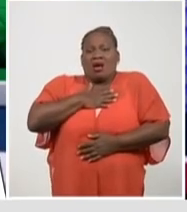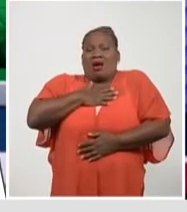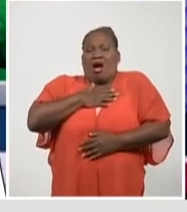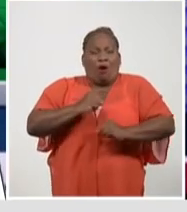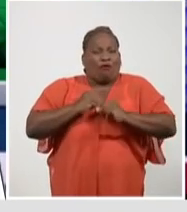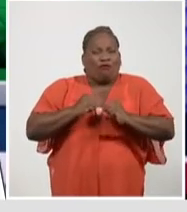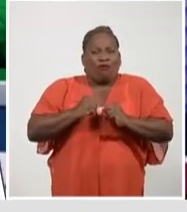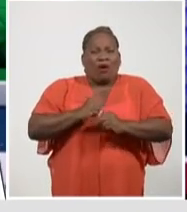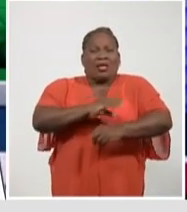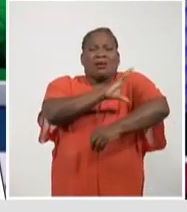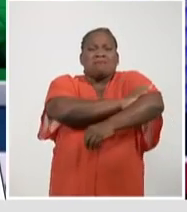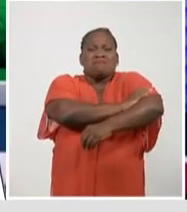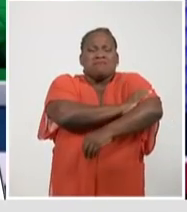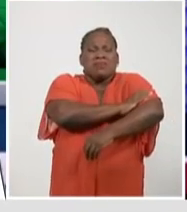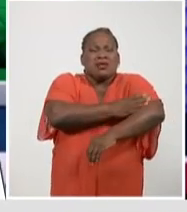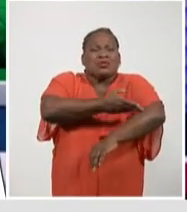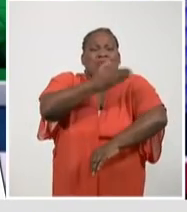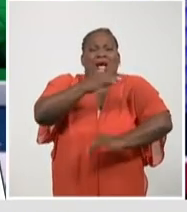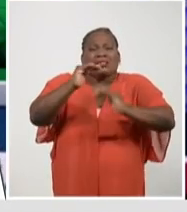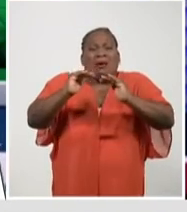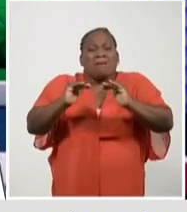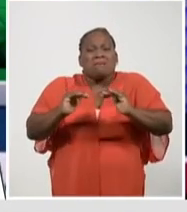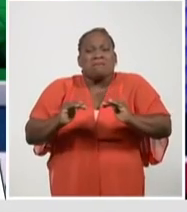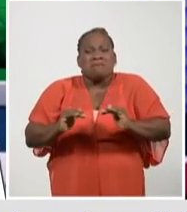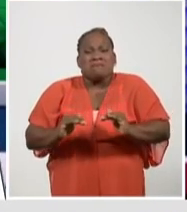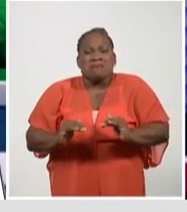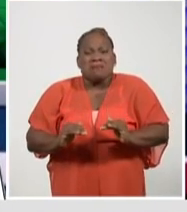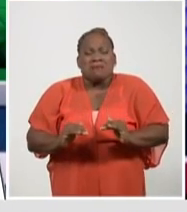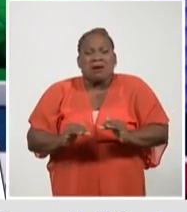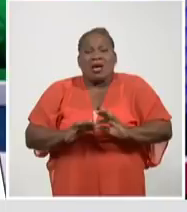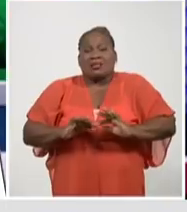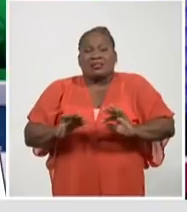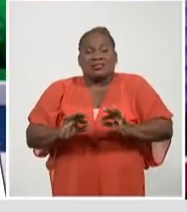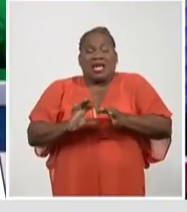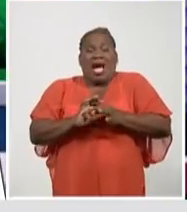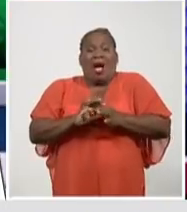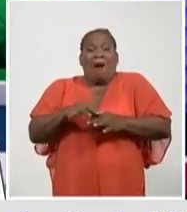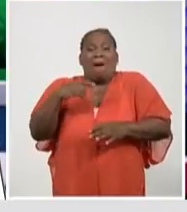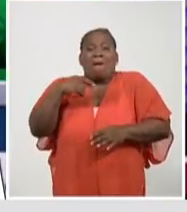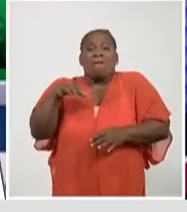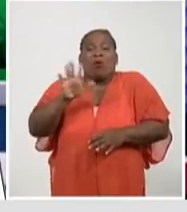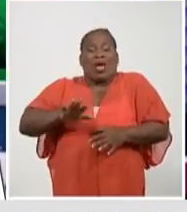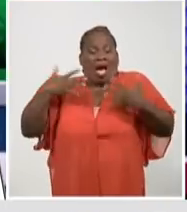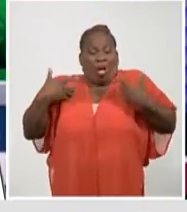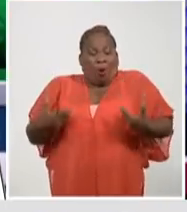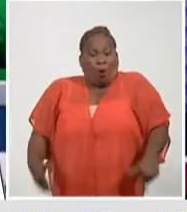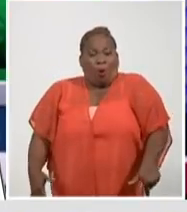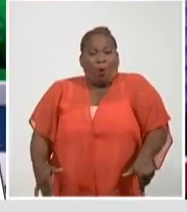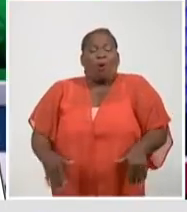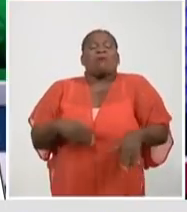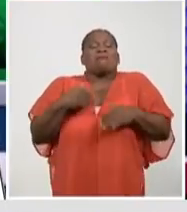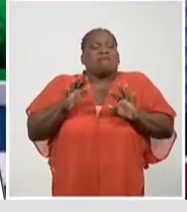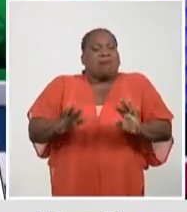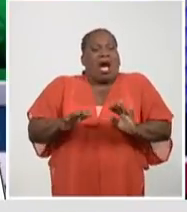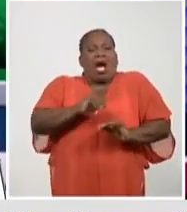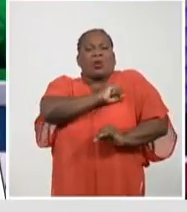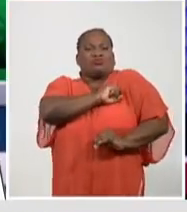baja presión arterial, cianosis, y lamentablemente hace una parada cardíaca en